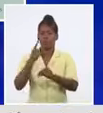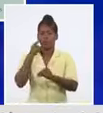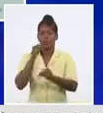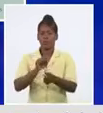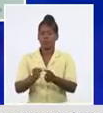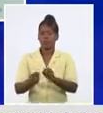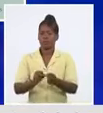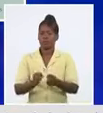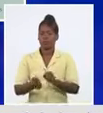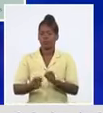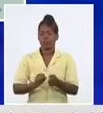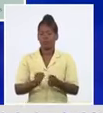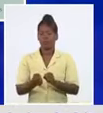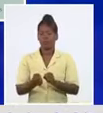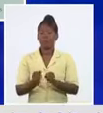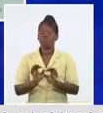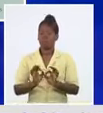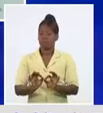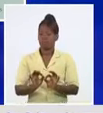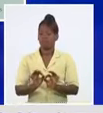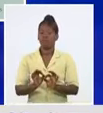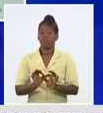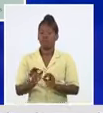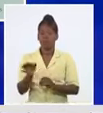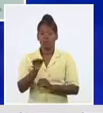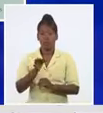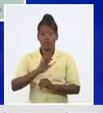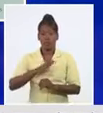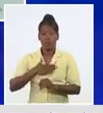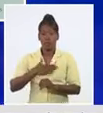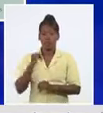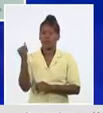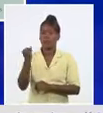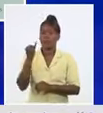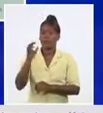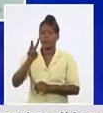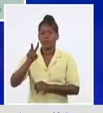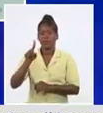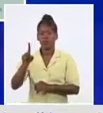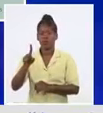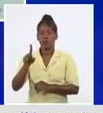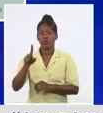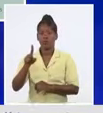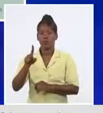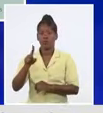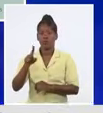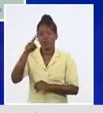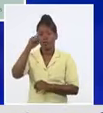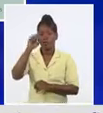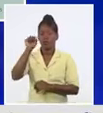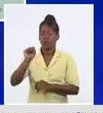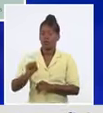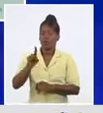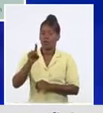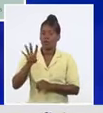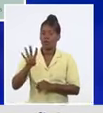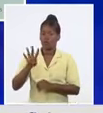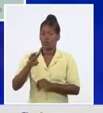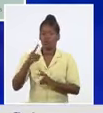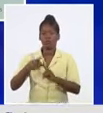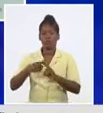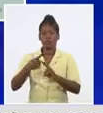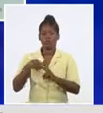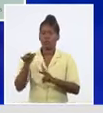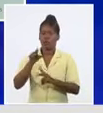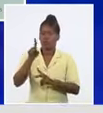total de positivos en este municipio. Y Mías, 21, San Antonio del Sur, 14, al igual que Yateras. El